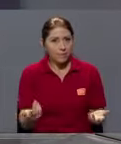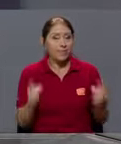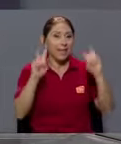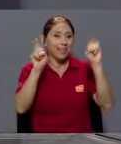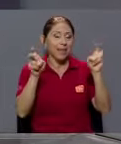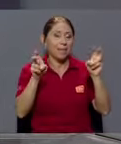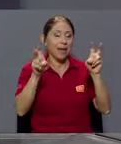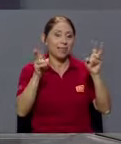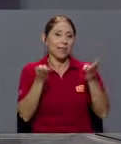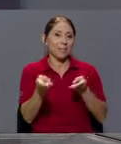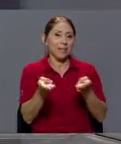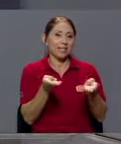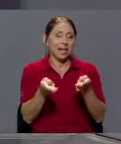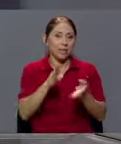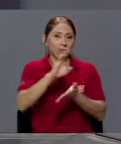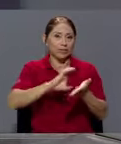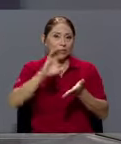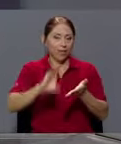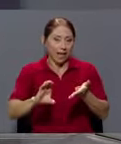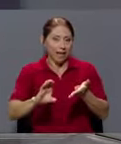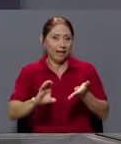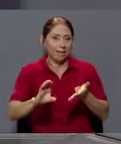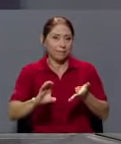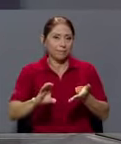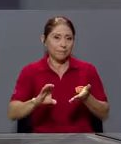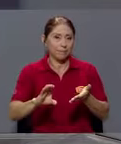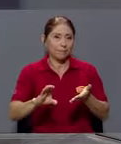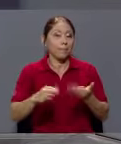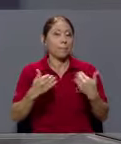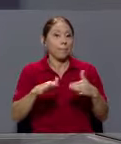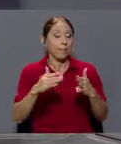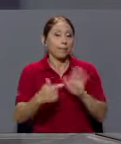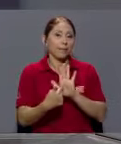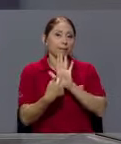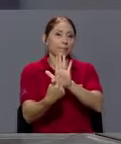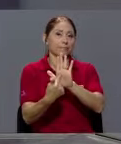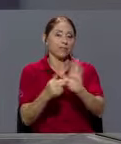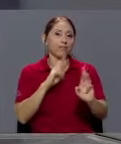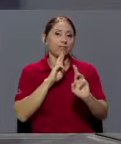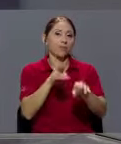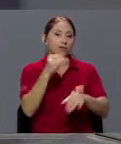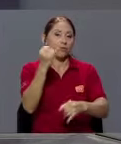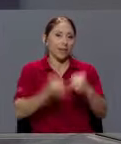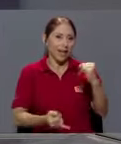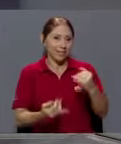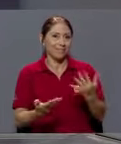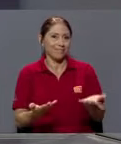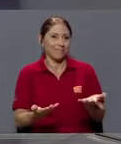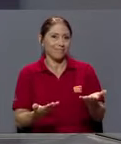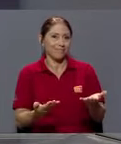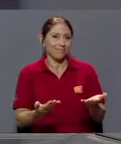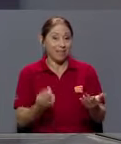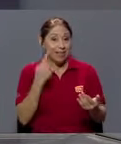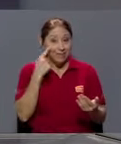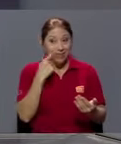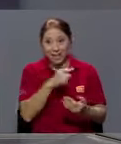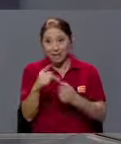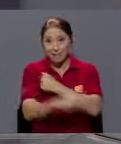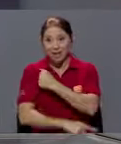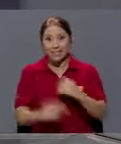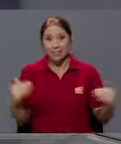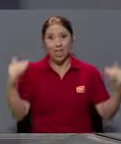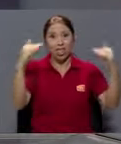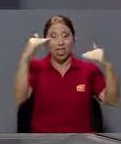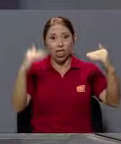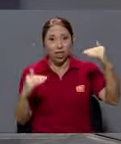el tema del bachillerato en secundaria pues no deja de reflejar los resultados finales pues no dejan de reflejar esa desigualdad